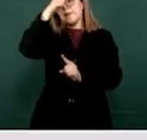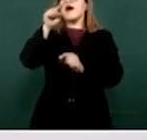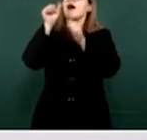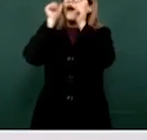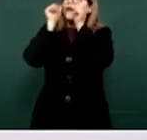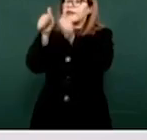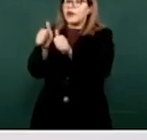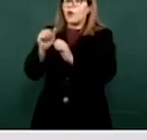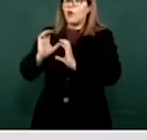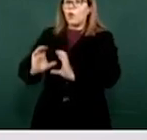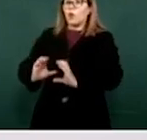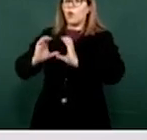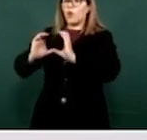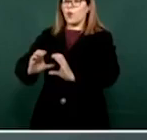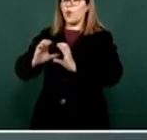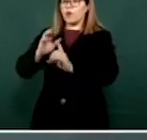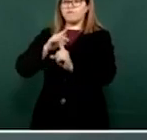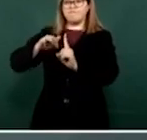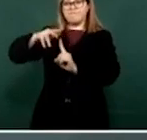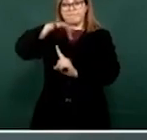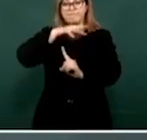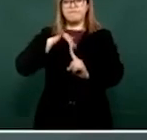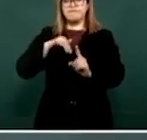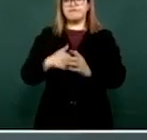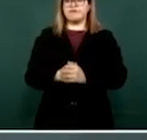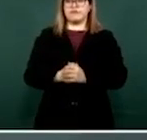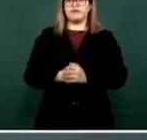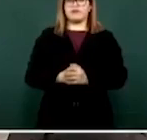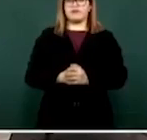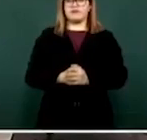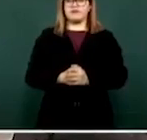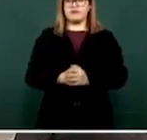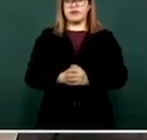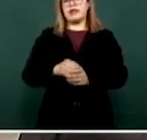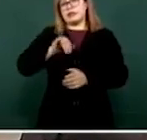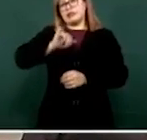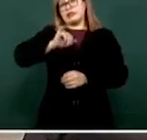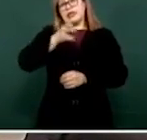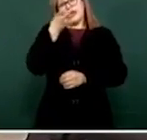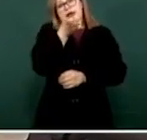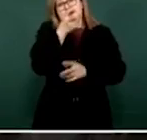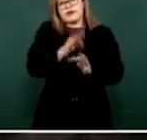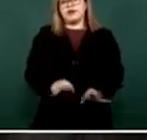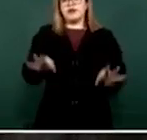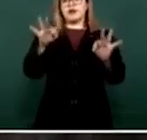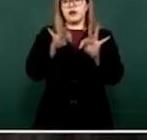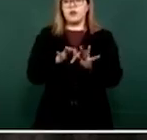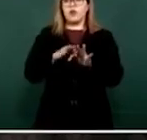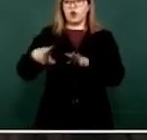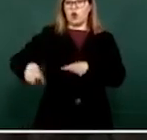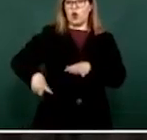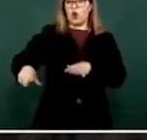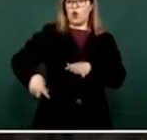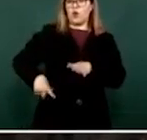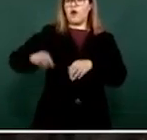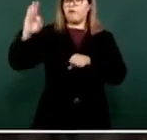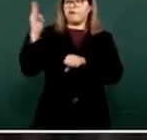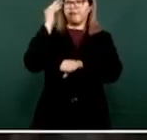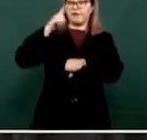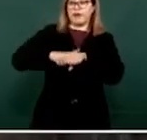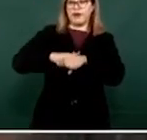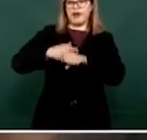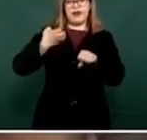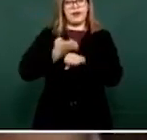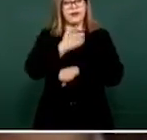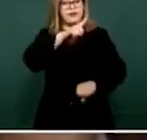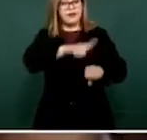cuidar el medio ambiente. Porque habla de precisamente de esa infraestructura importante que está invirtiendo el gobierno federal y estatal, entonces